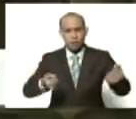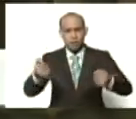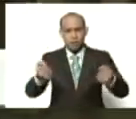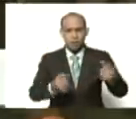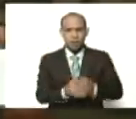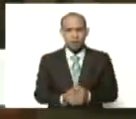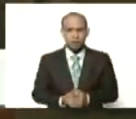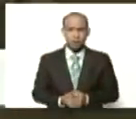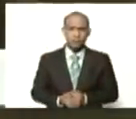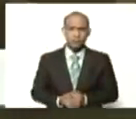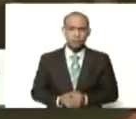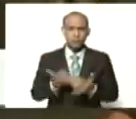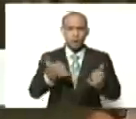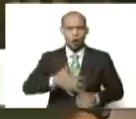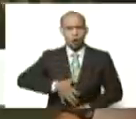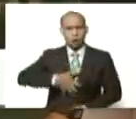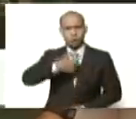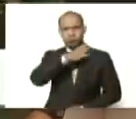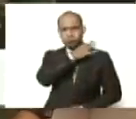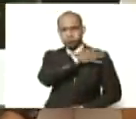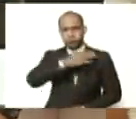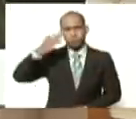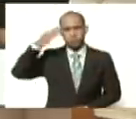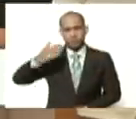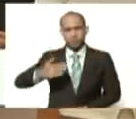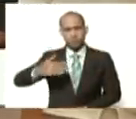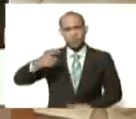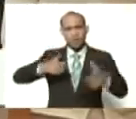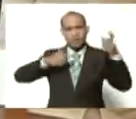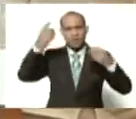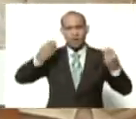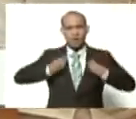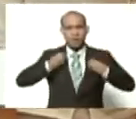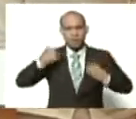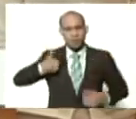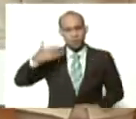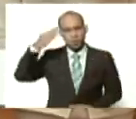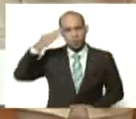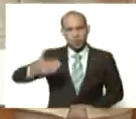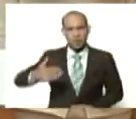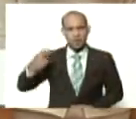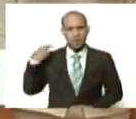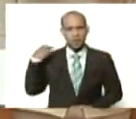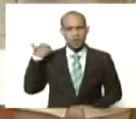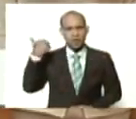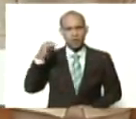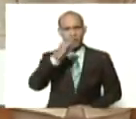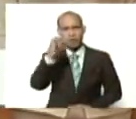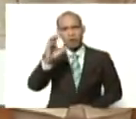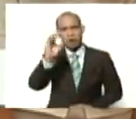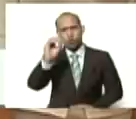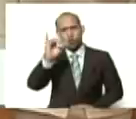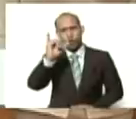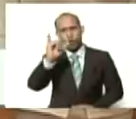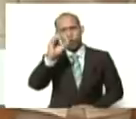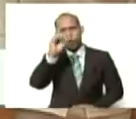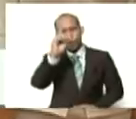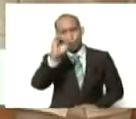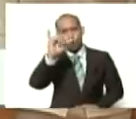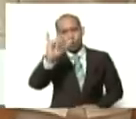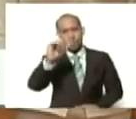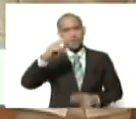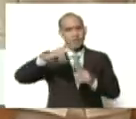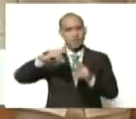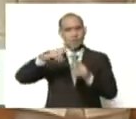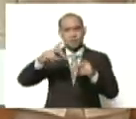general Juliao Moronta. Chávez vive, mi comandante en jefe. La SODI Táchira desplegada en el marco